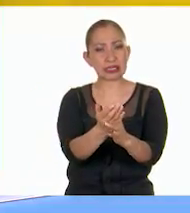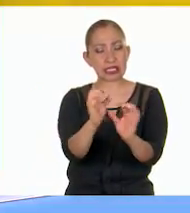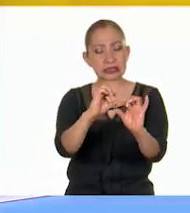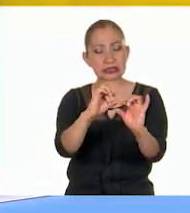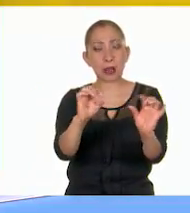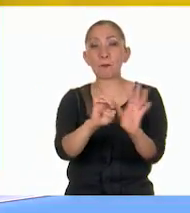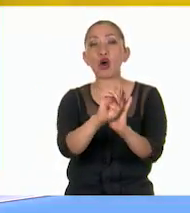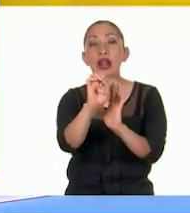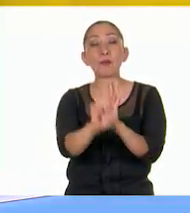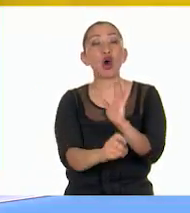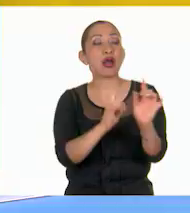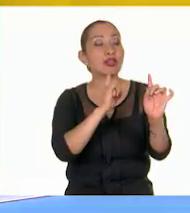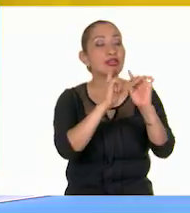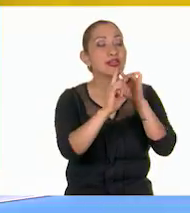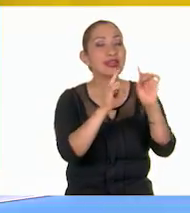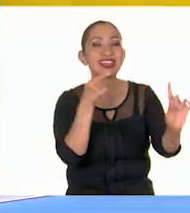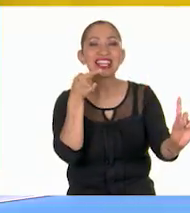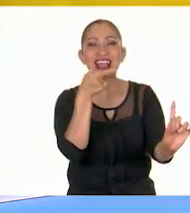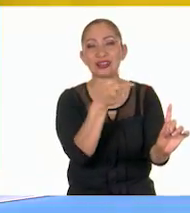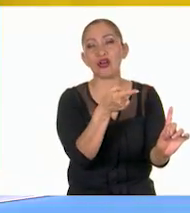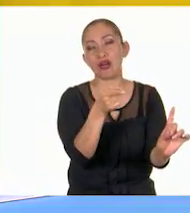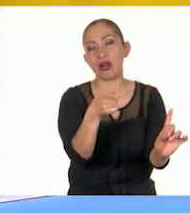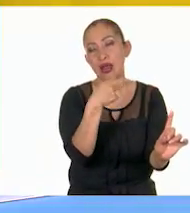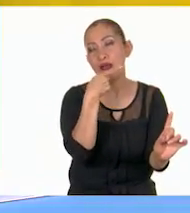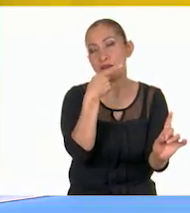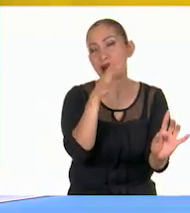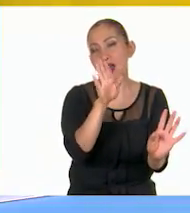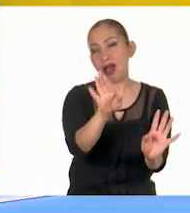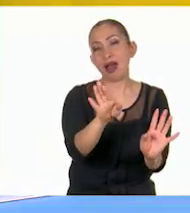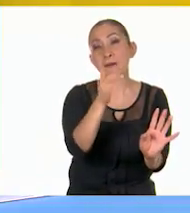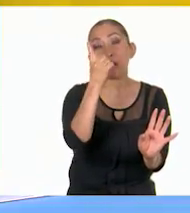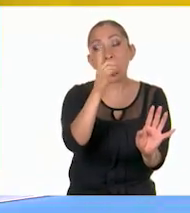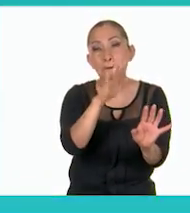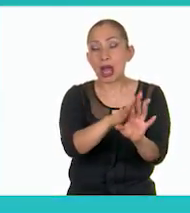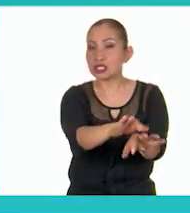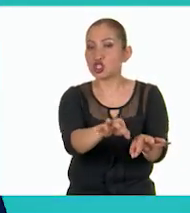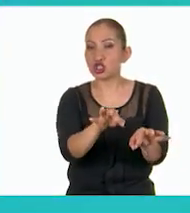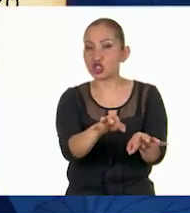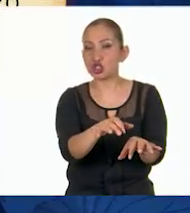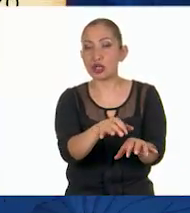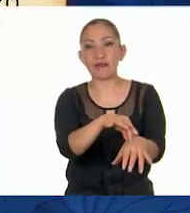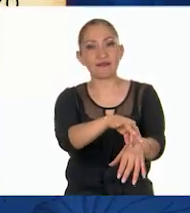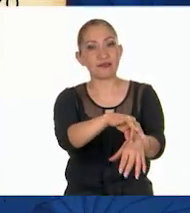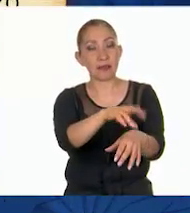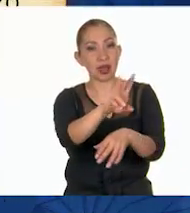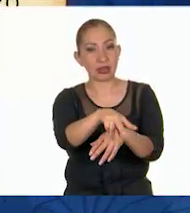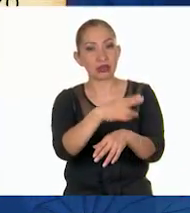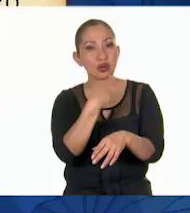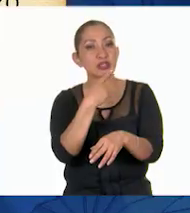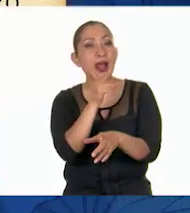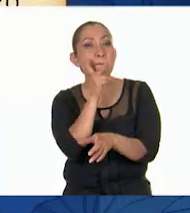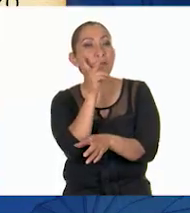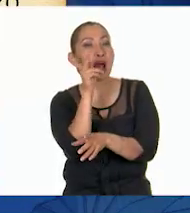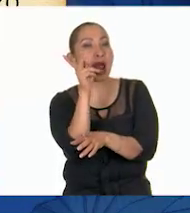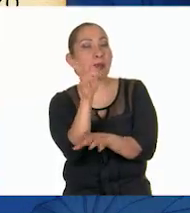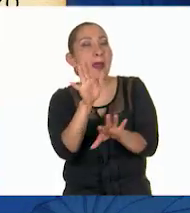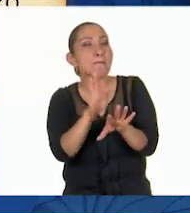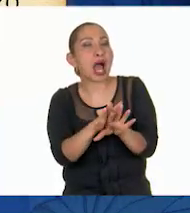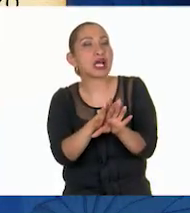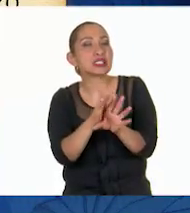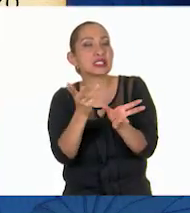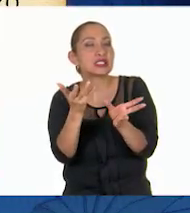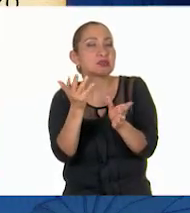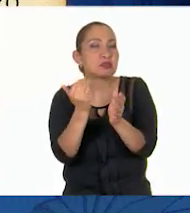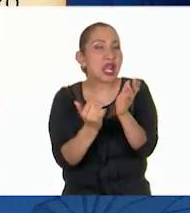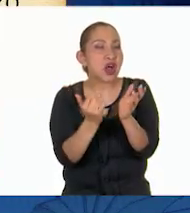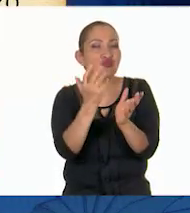relatos, como los diálogos directos, en los que, para que resulte más verosímil, sí suele emplearse un lenguaje más